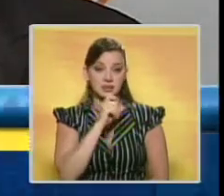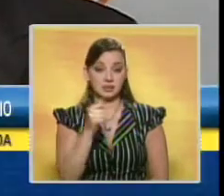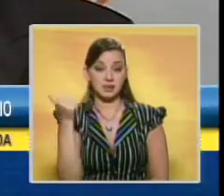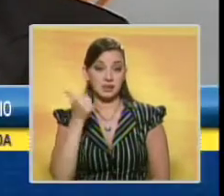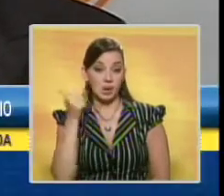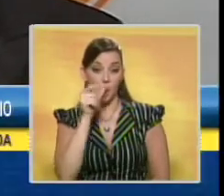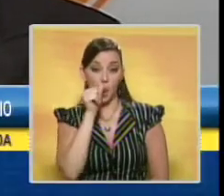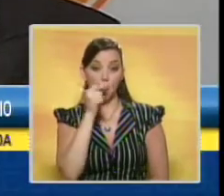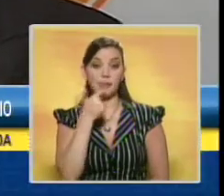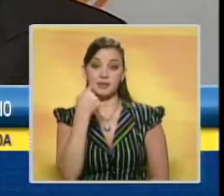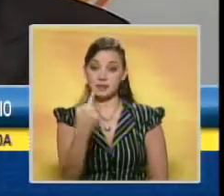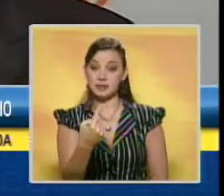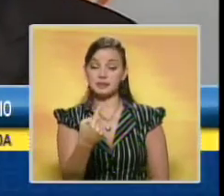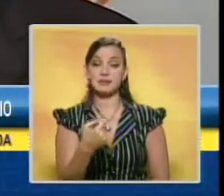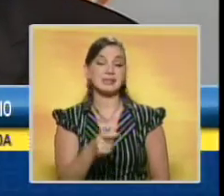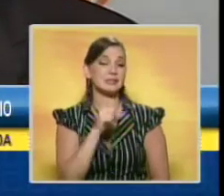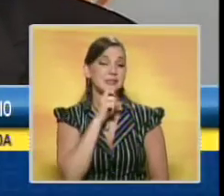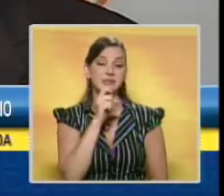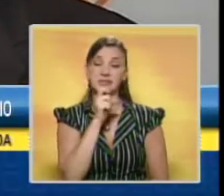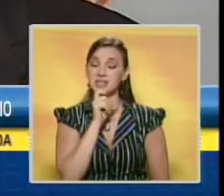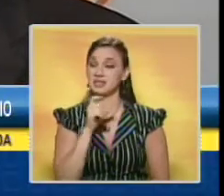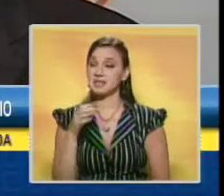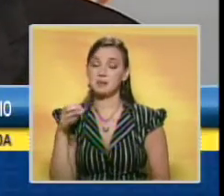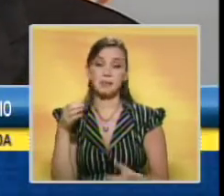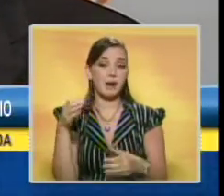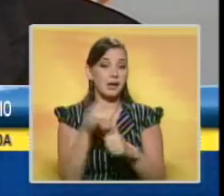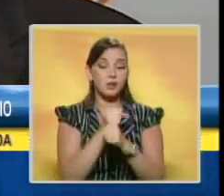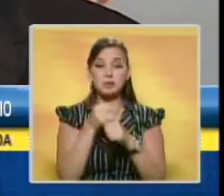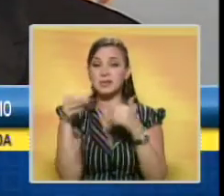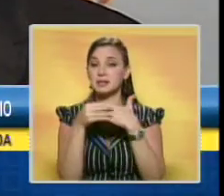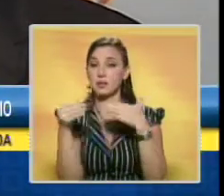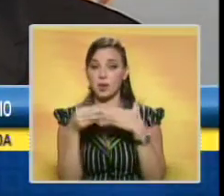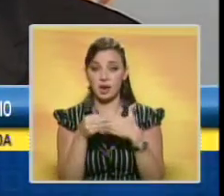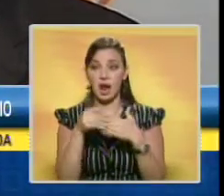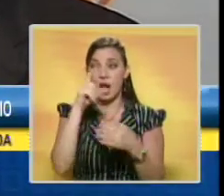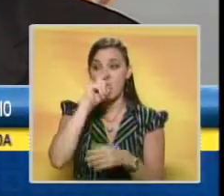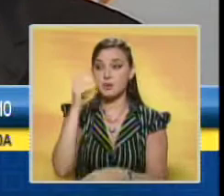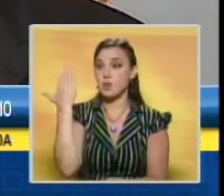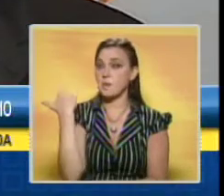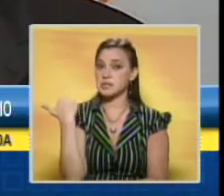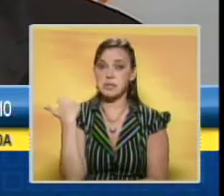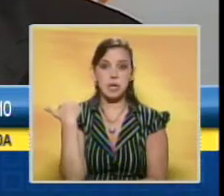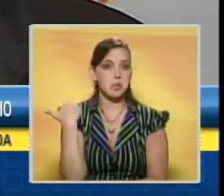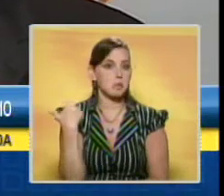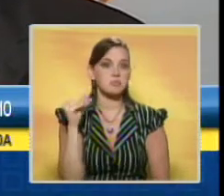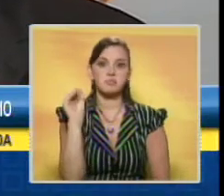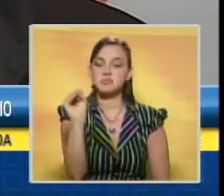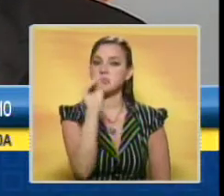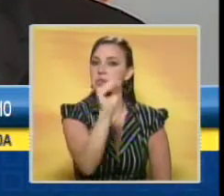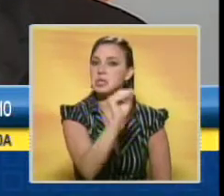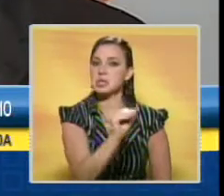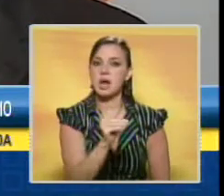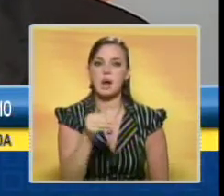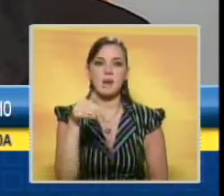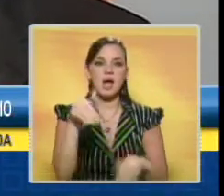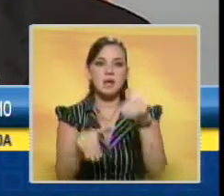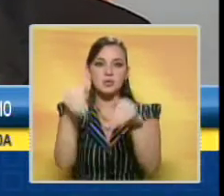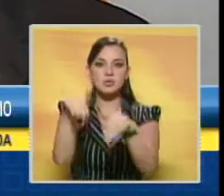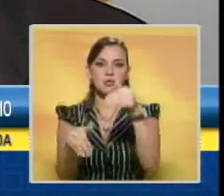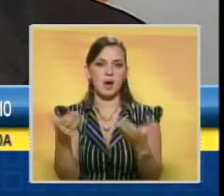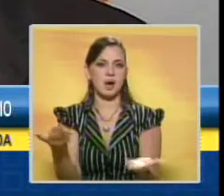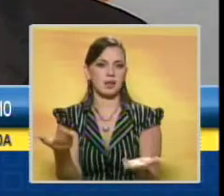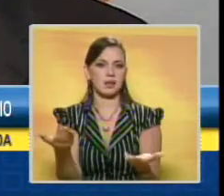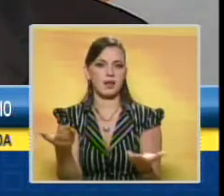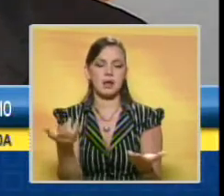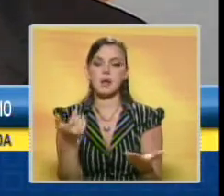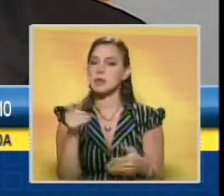Chinirella indicó que han tenido dificultades para obtener las divisas y que desde el año pasado no se ha convocado a una subasta por parte del SICAT y tampoco